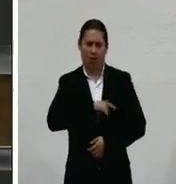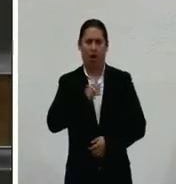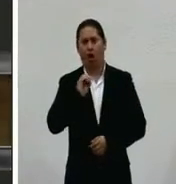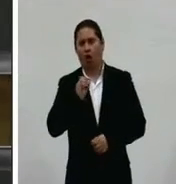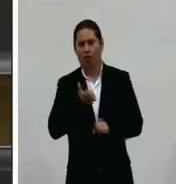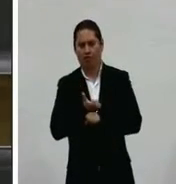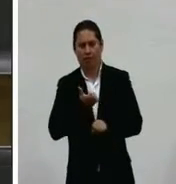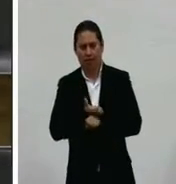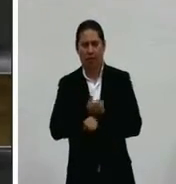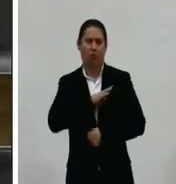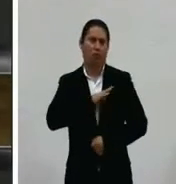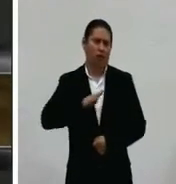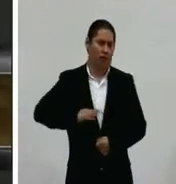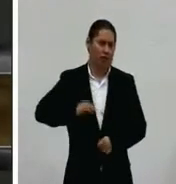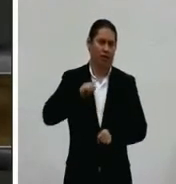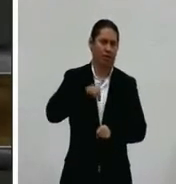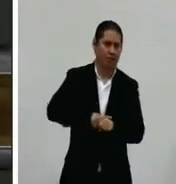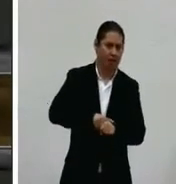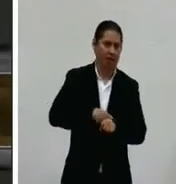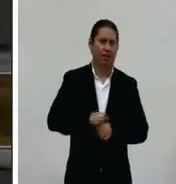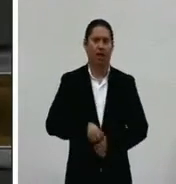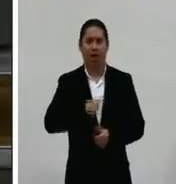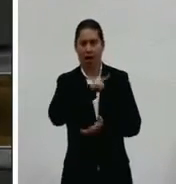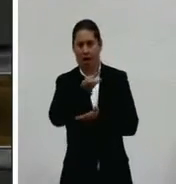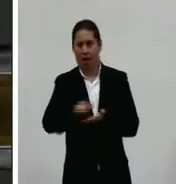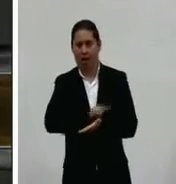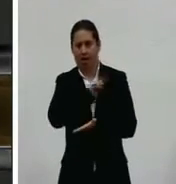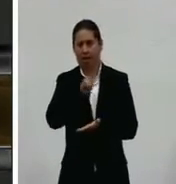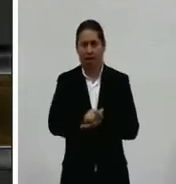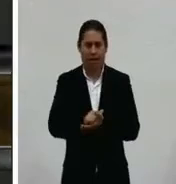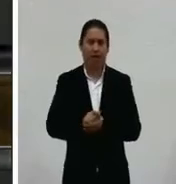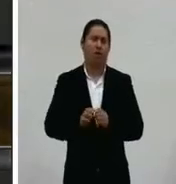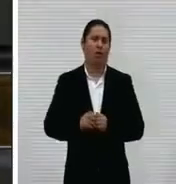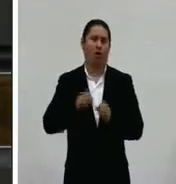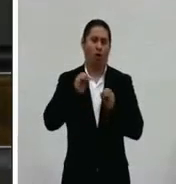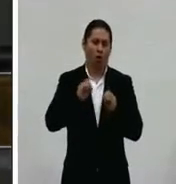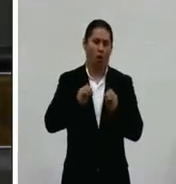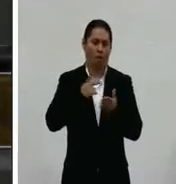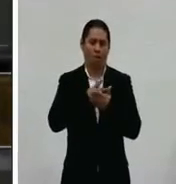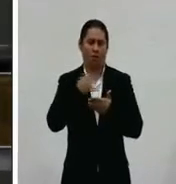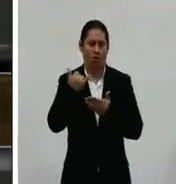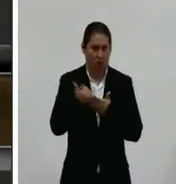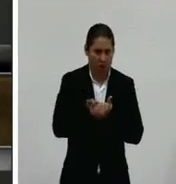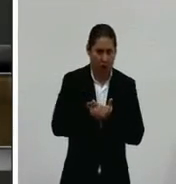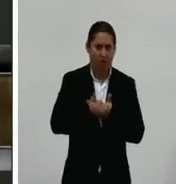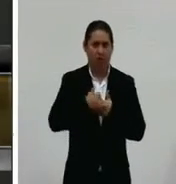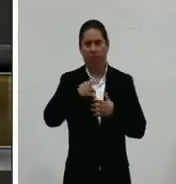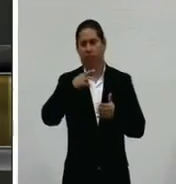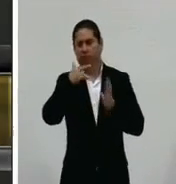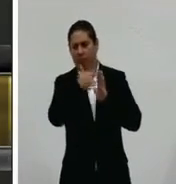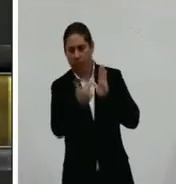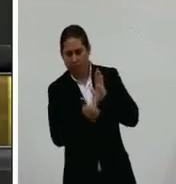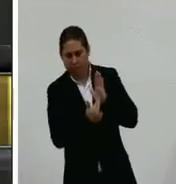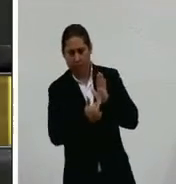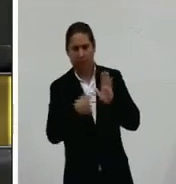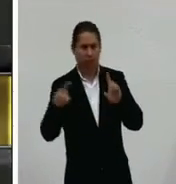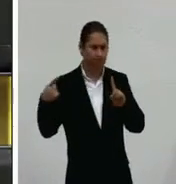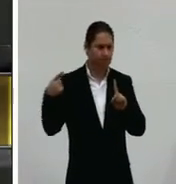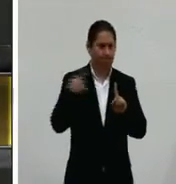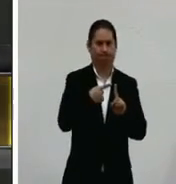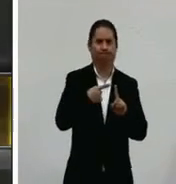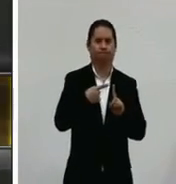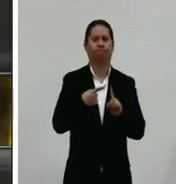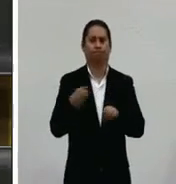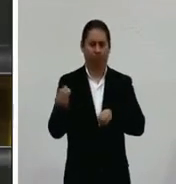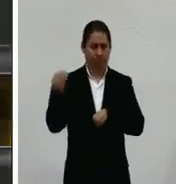o municipal que por disposición de ley, decretos, reglamentos o convenios señalen su ámbito